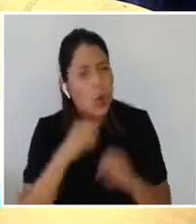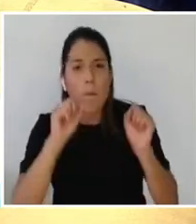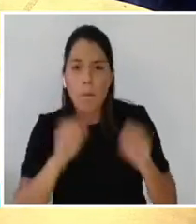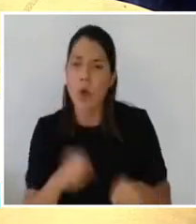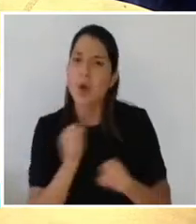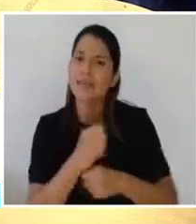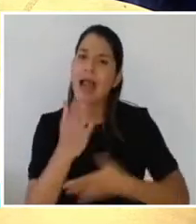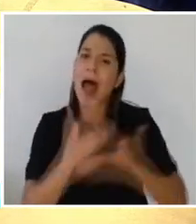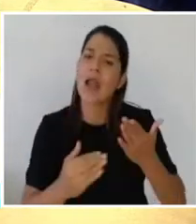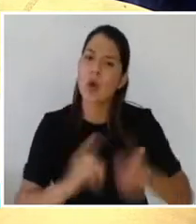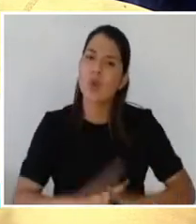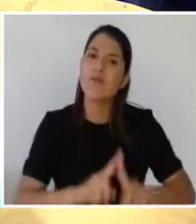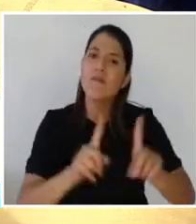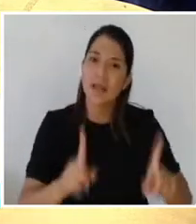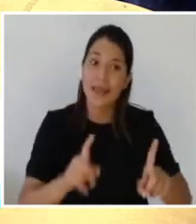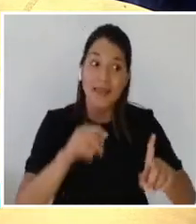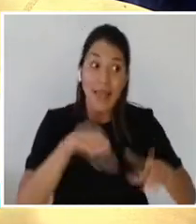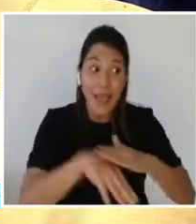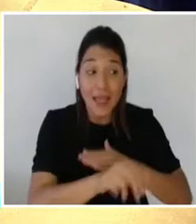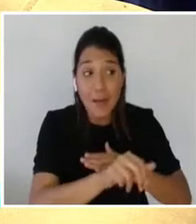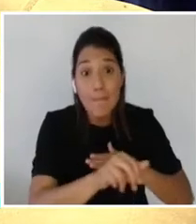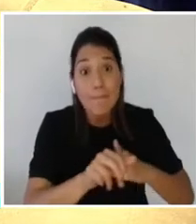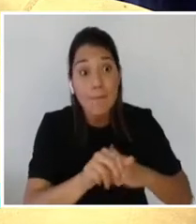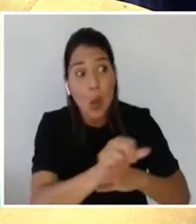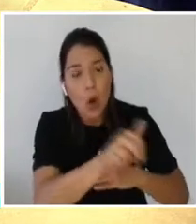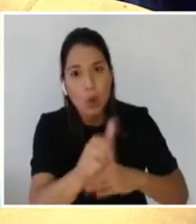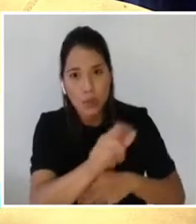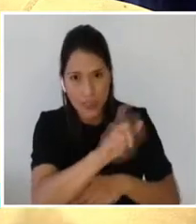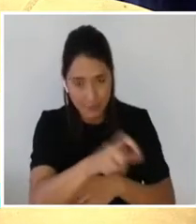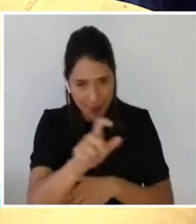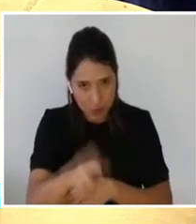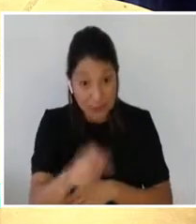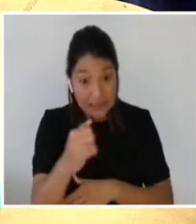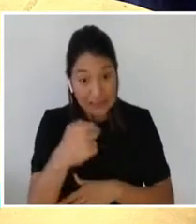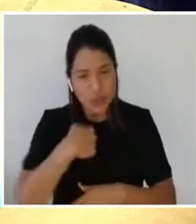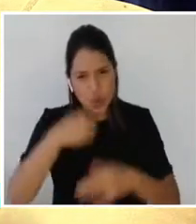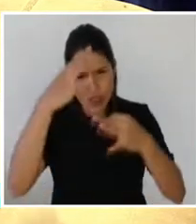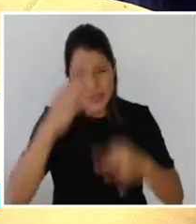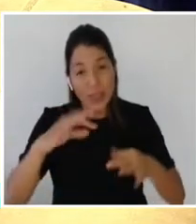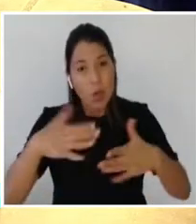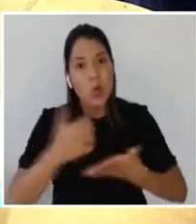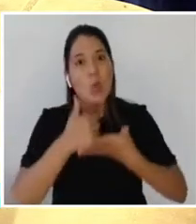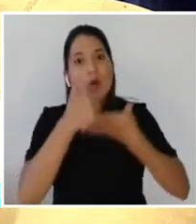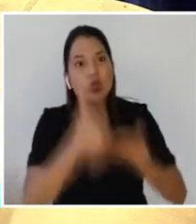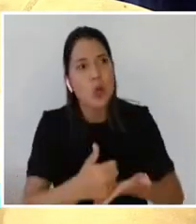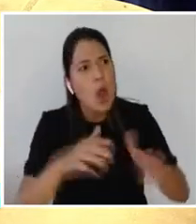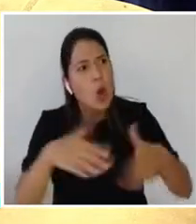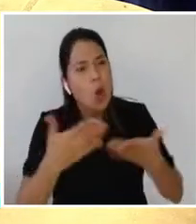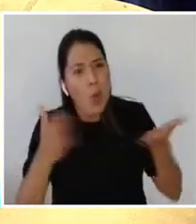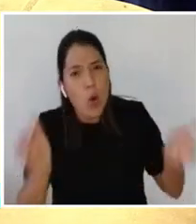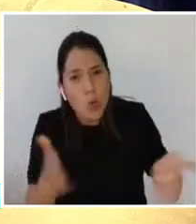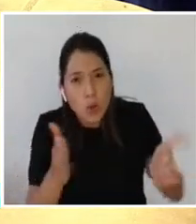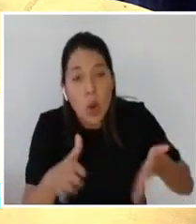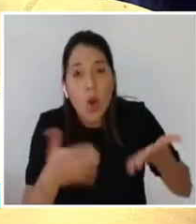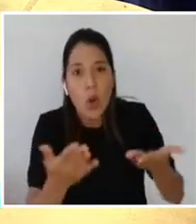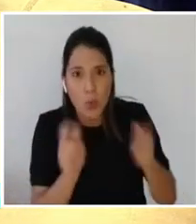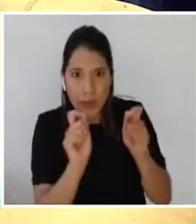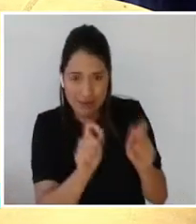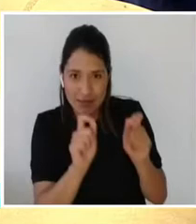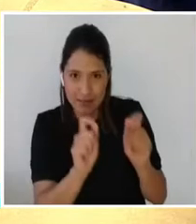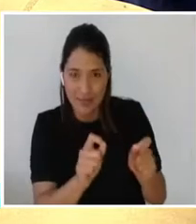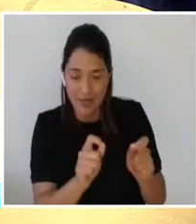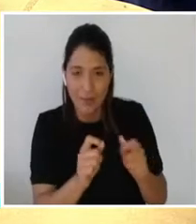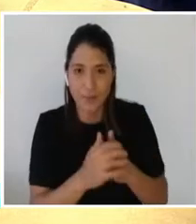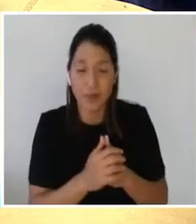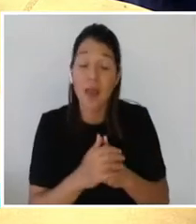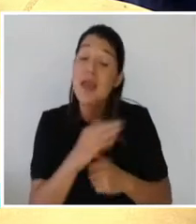demás personas si yo decidía cómo ayudarlas, ¿verdad?, cómo motivarlas, cómo enseñarles de emprendimiento. Tiempo después, en